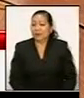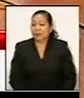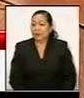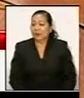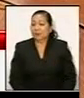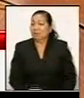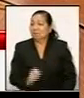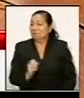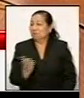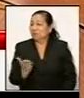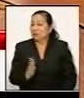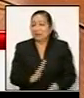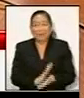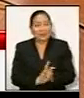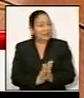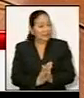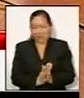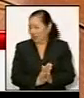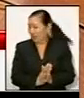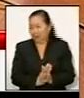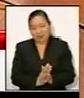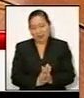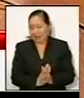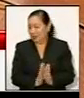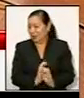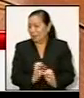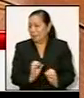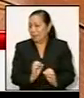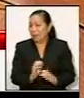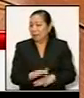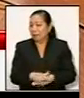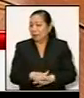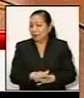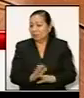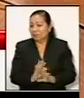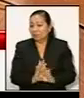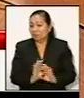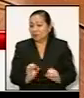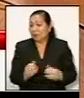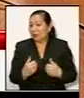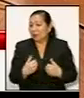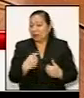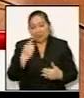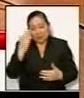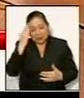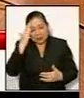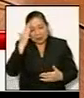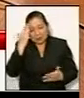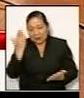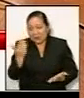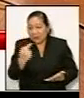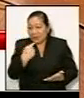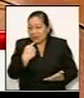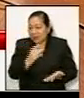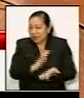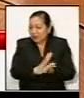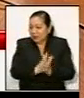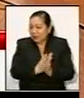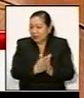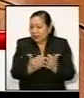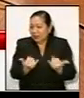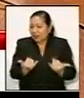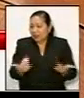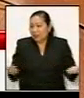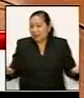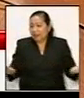me mandaron en nada de esta organización para la preparación del currículo ya no tengo los conocimientos que hayan manifestado nada alrededor de eso